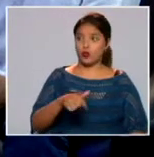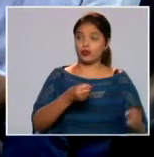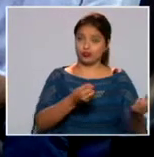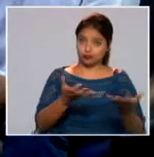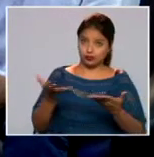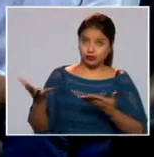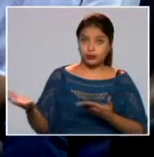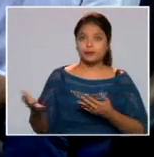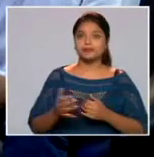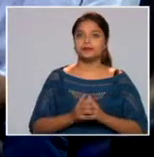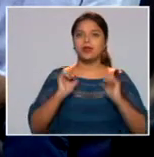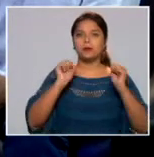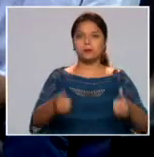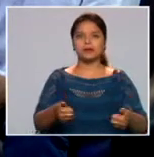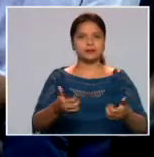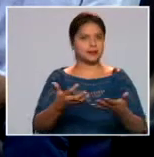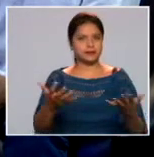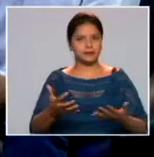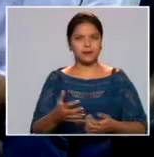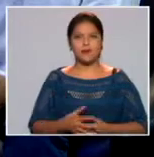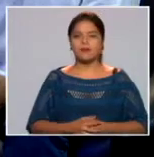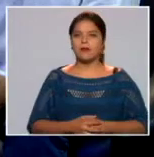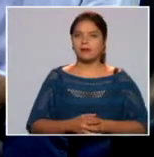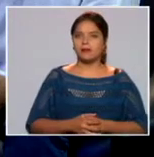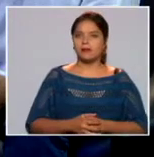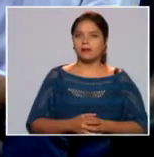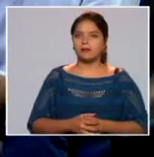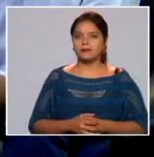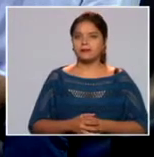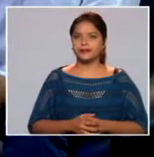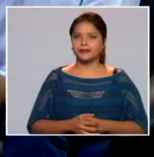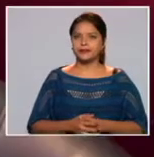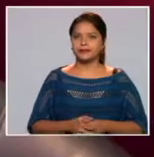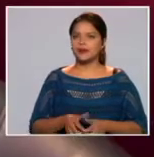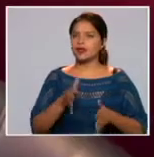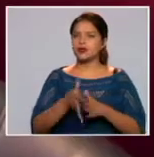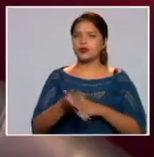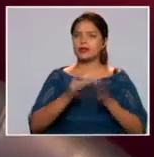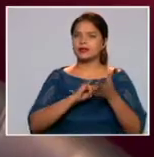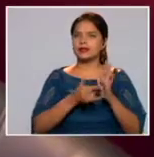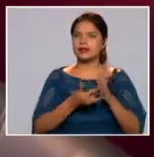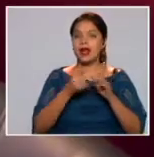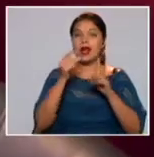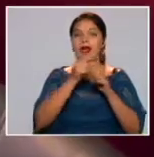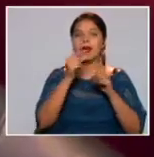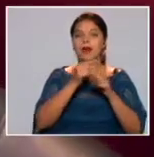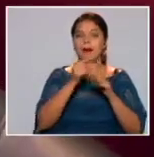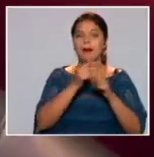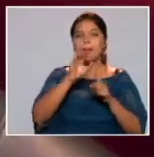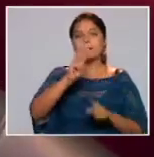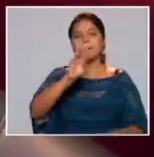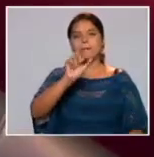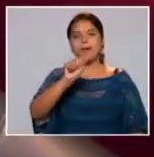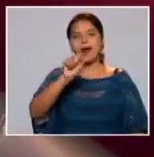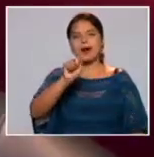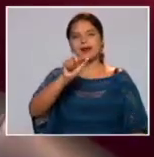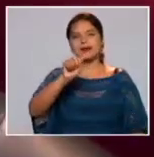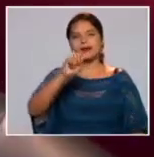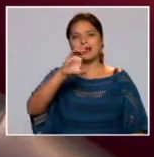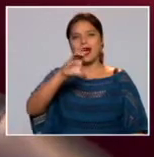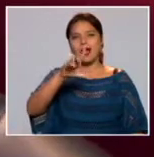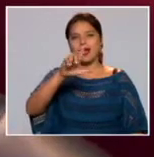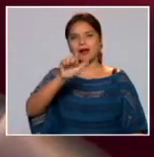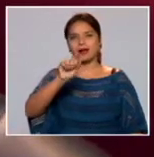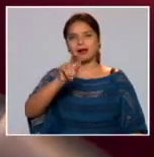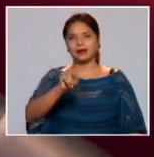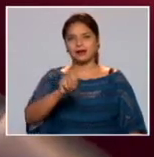sí quisiera comenzar con un concepto no de este significado de la palabra bataclan Y de dónde viene parte